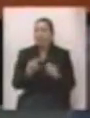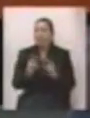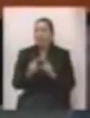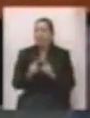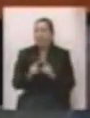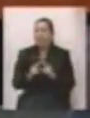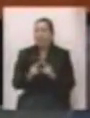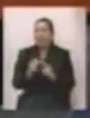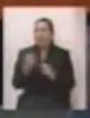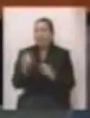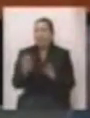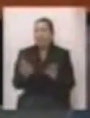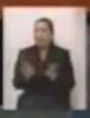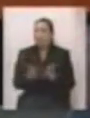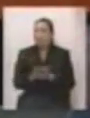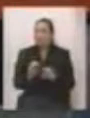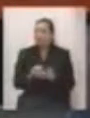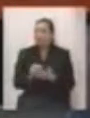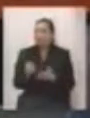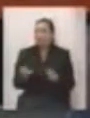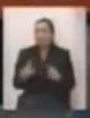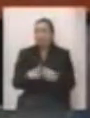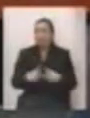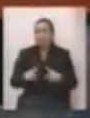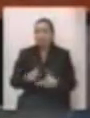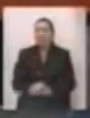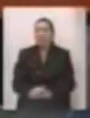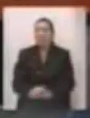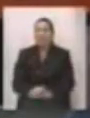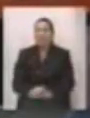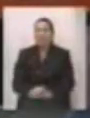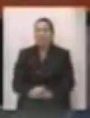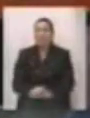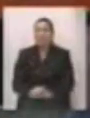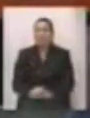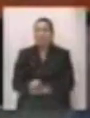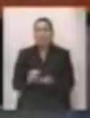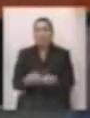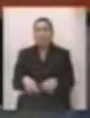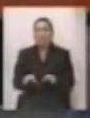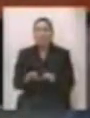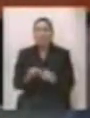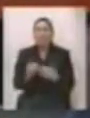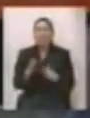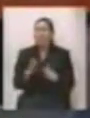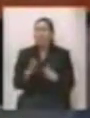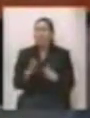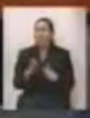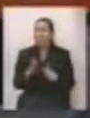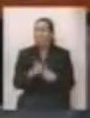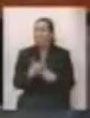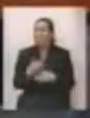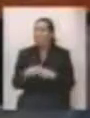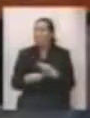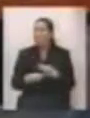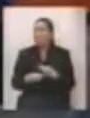convocar al serenazgo, a la policía para cerrar e inmediatamente cierra el local. Eso es así de claro. Y la priorización, en cualquier parte del mundo,